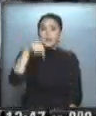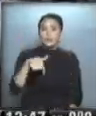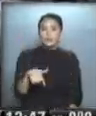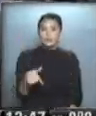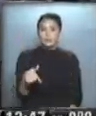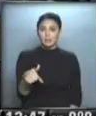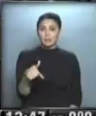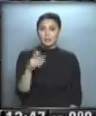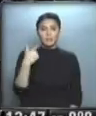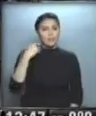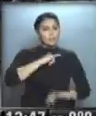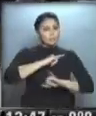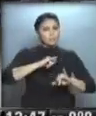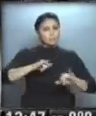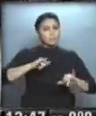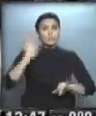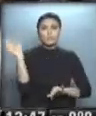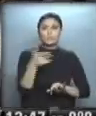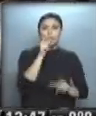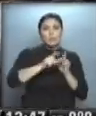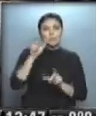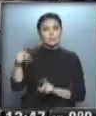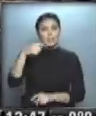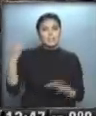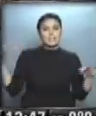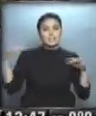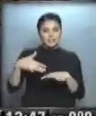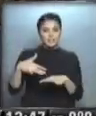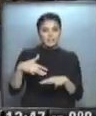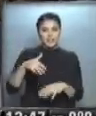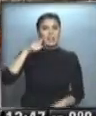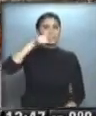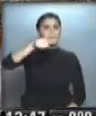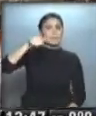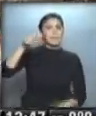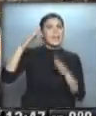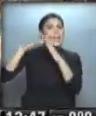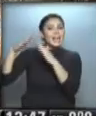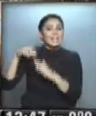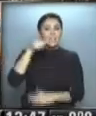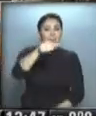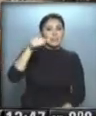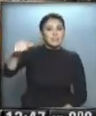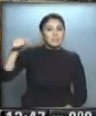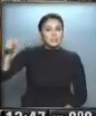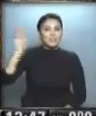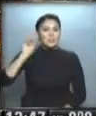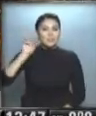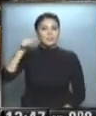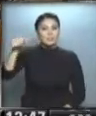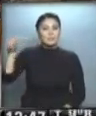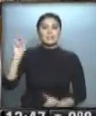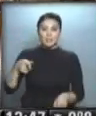a mucha conciencia los compañeros que estaban acá tocaron timbre de casa por casa estuvimos